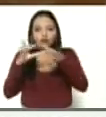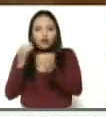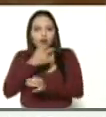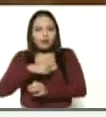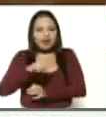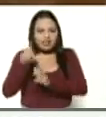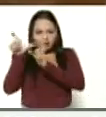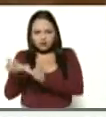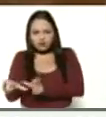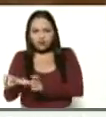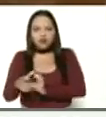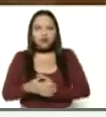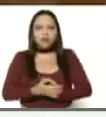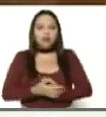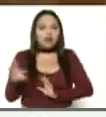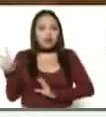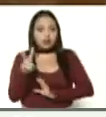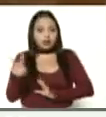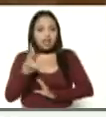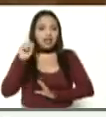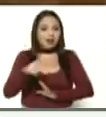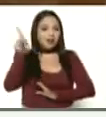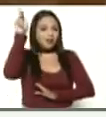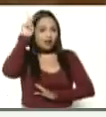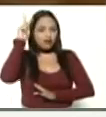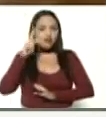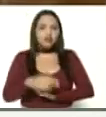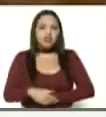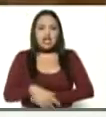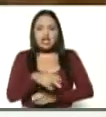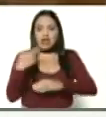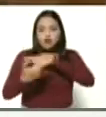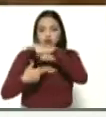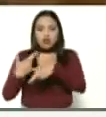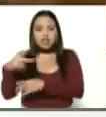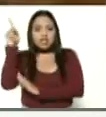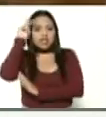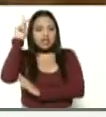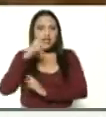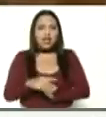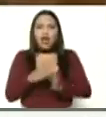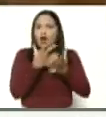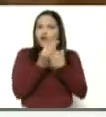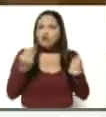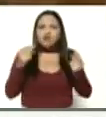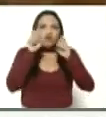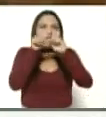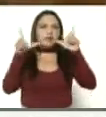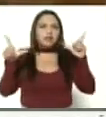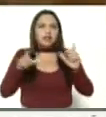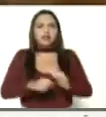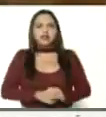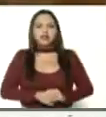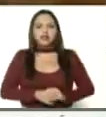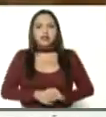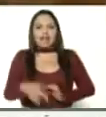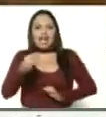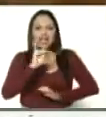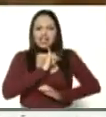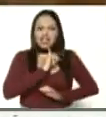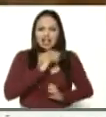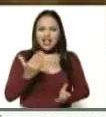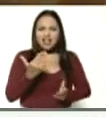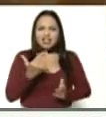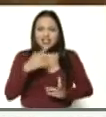en Venezuela, en el Perú la de Tupac Amaru. Entonces había muchas, un despertar y una esencia, y había una identidad de lo que era